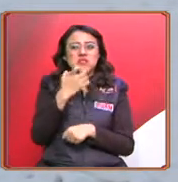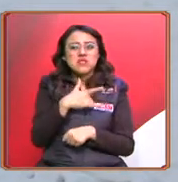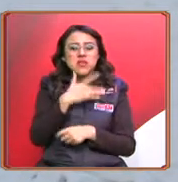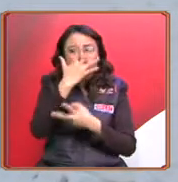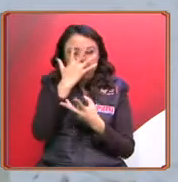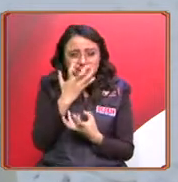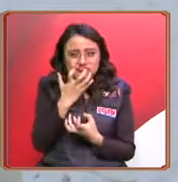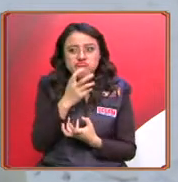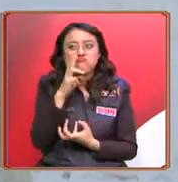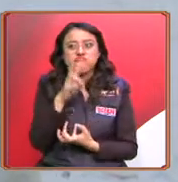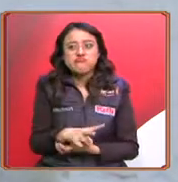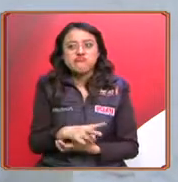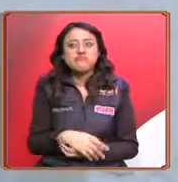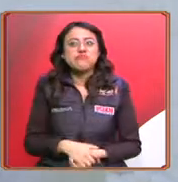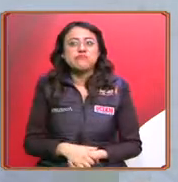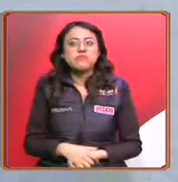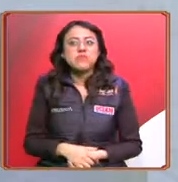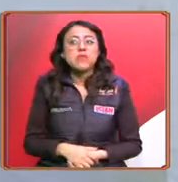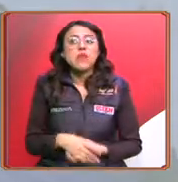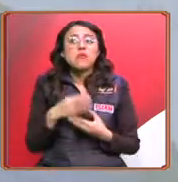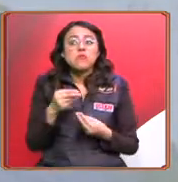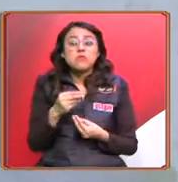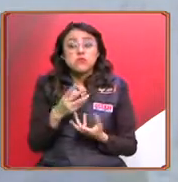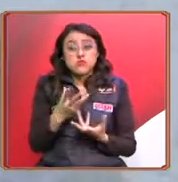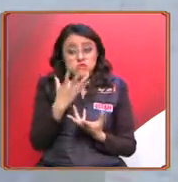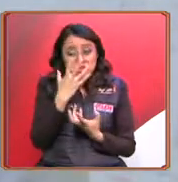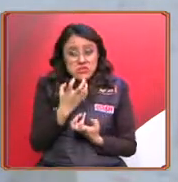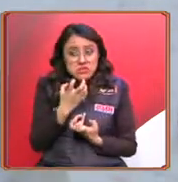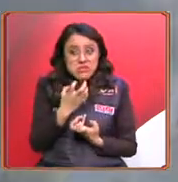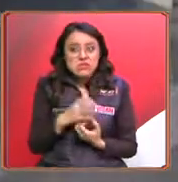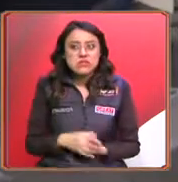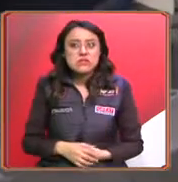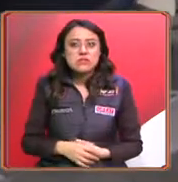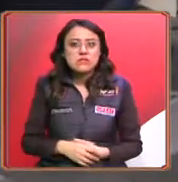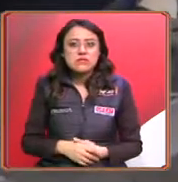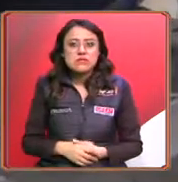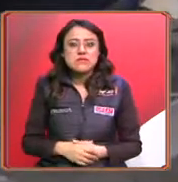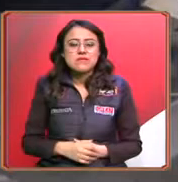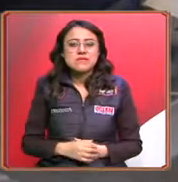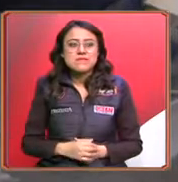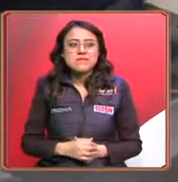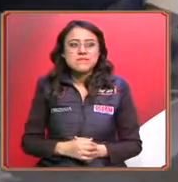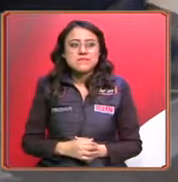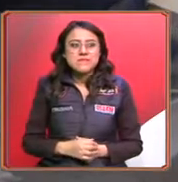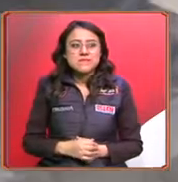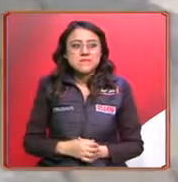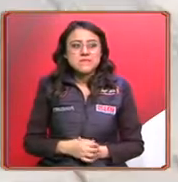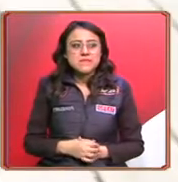chita que quede en timagultica Juan llegua mo sentir agua triste.